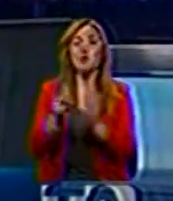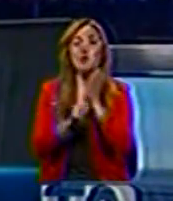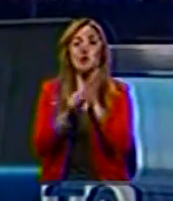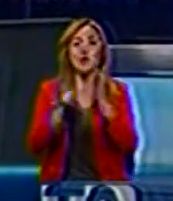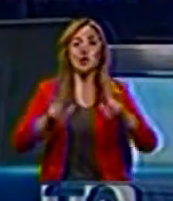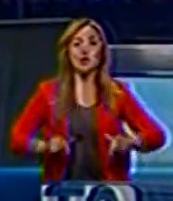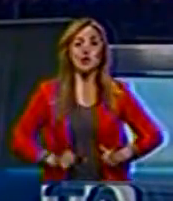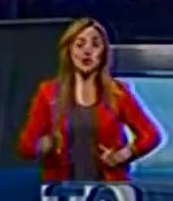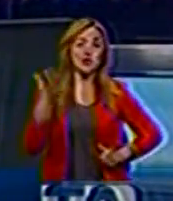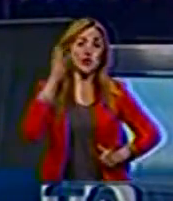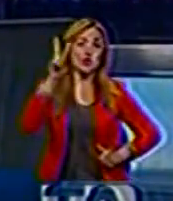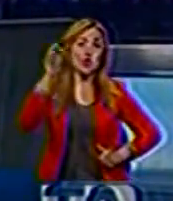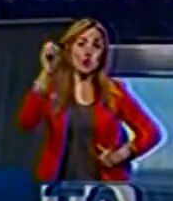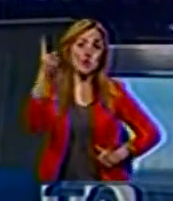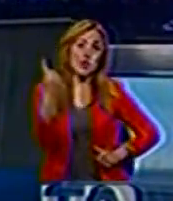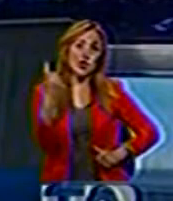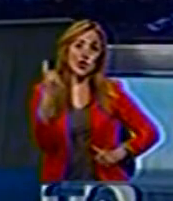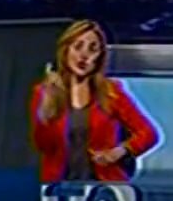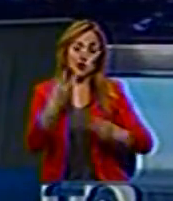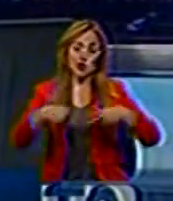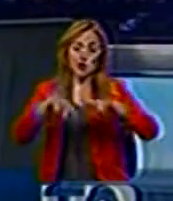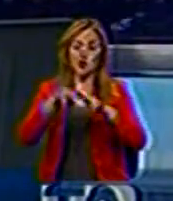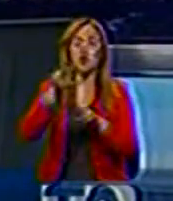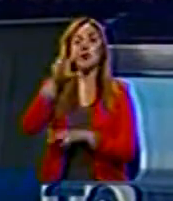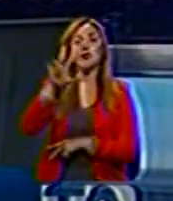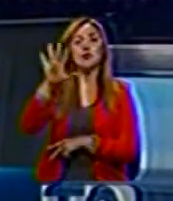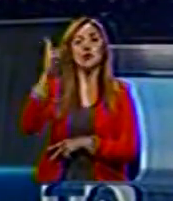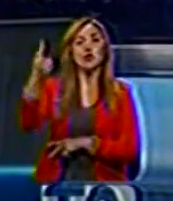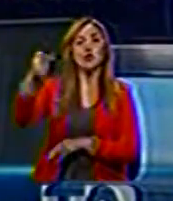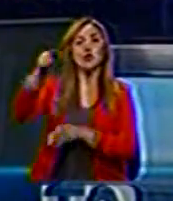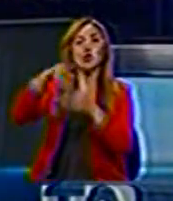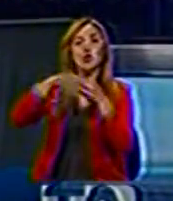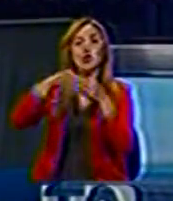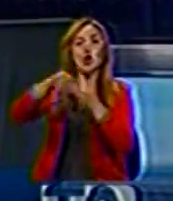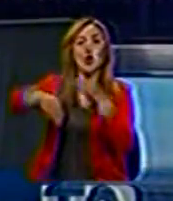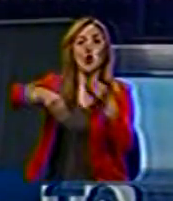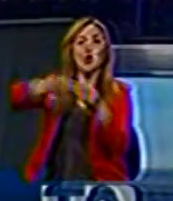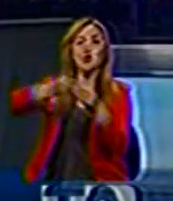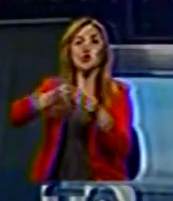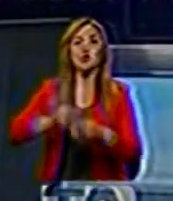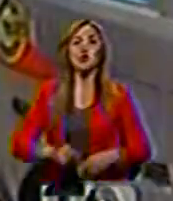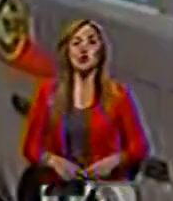fueron adquiridas en el 2011 a un costo superior a los 35 millones de dólares.